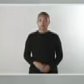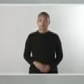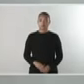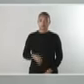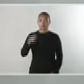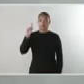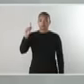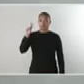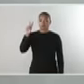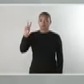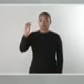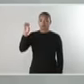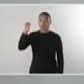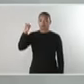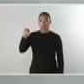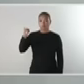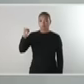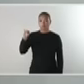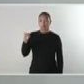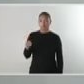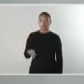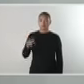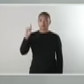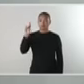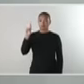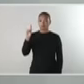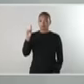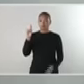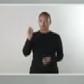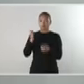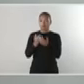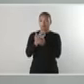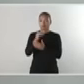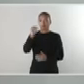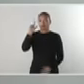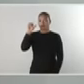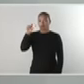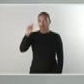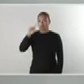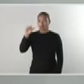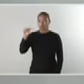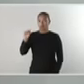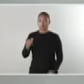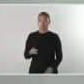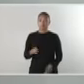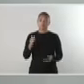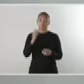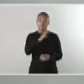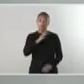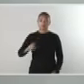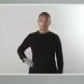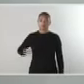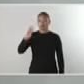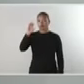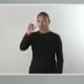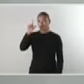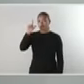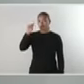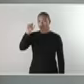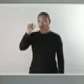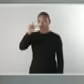partido verde ecologista de México partido Nueva Alianza Baltazar Manuel Hinojosa